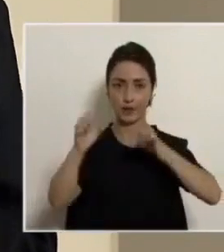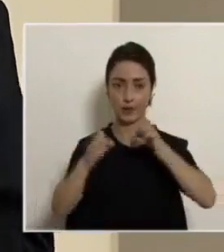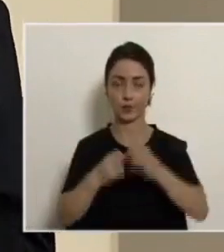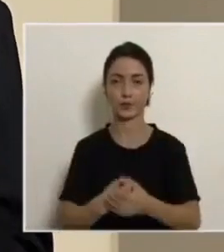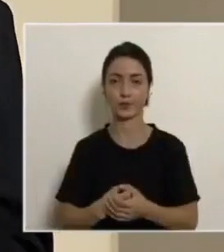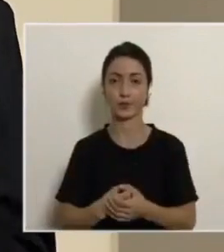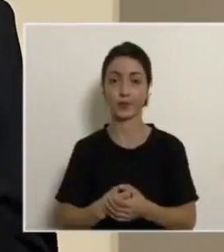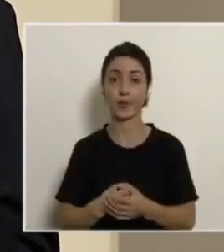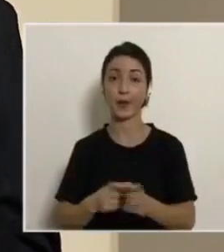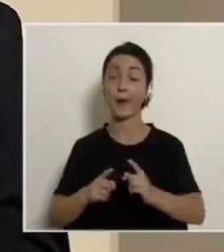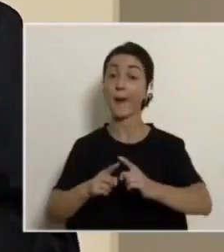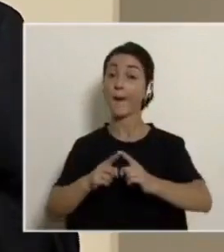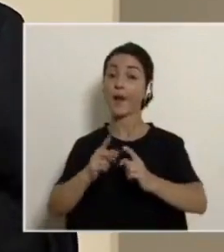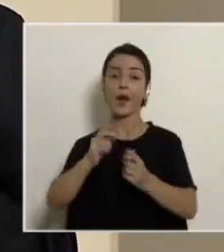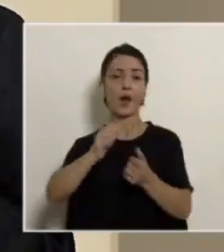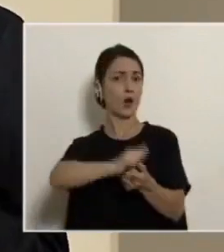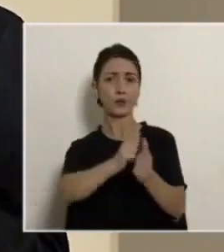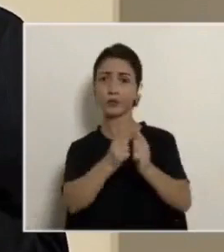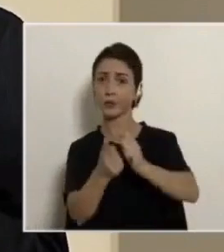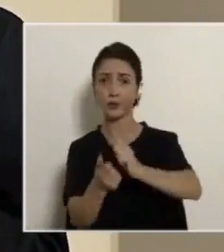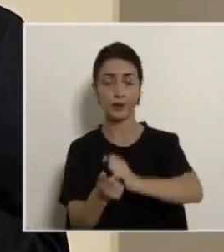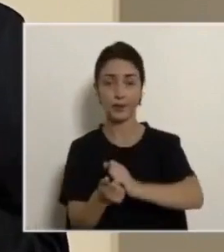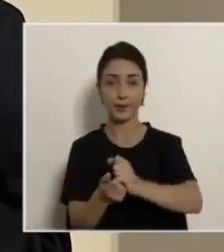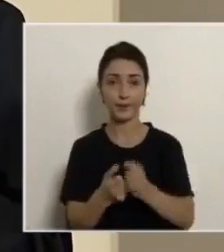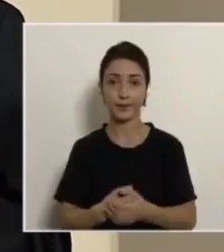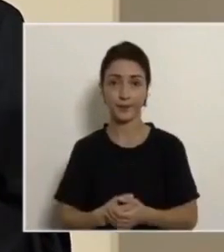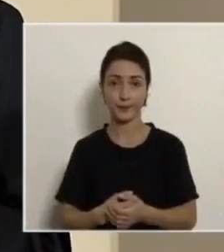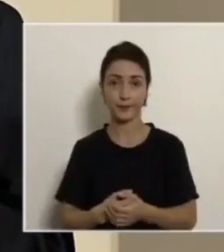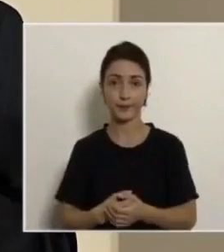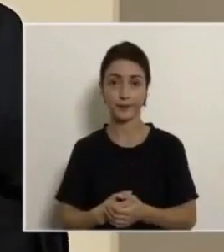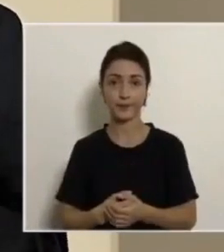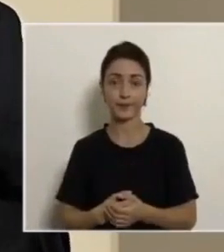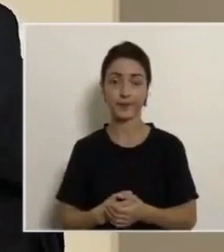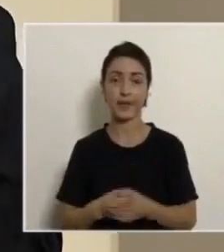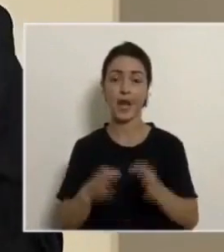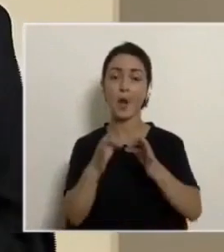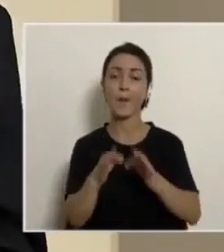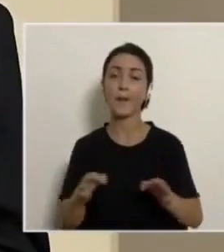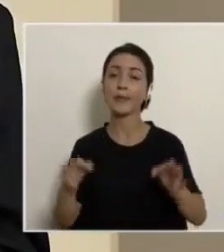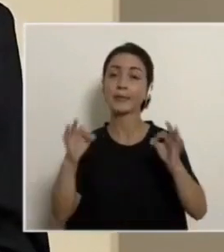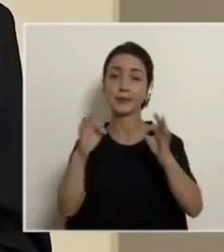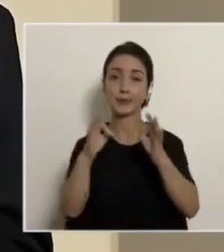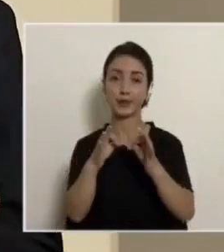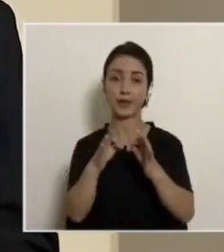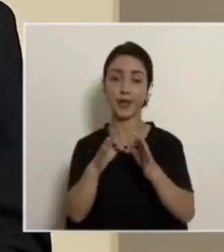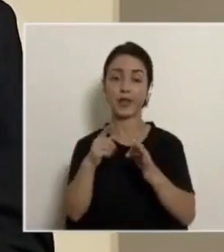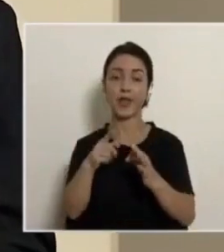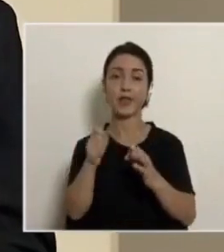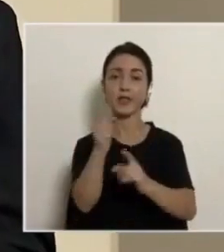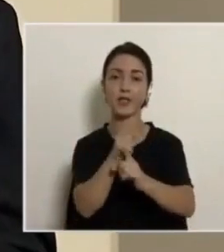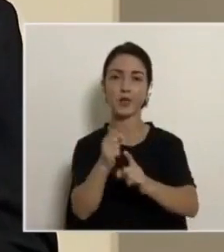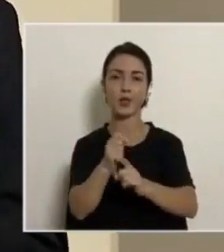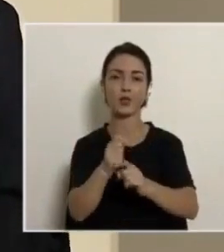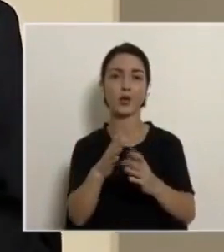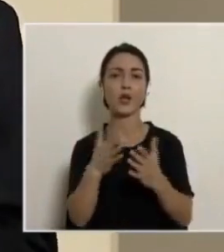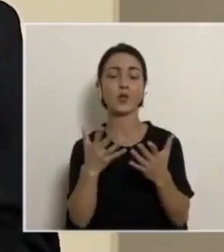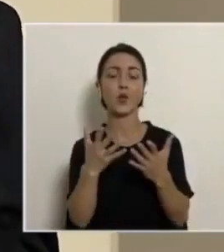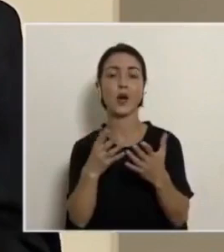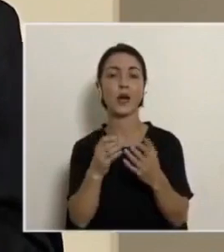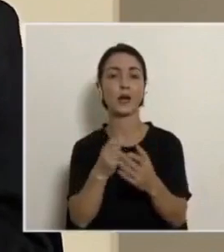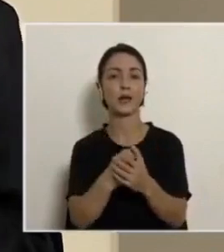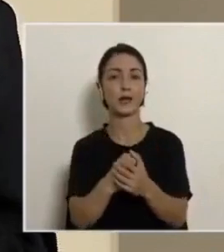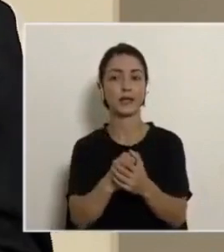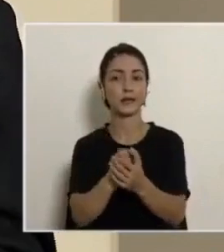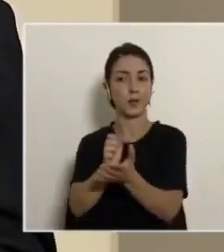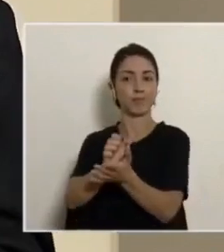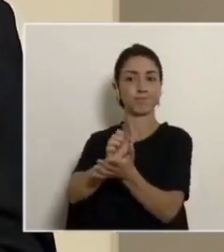lo que no cambia es que la principal defensa frente a esto es la prevención. Y la prevención está